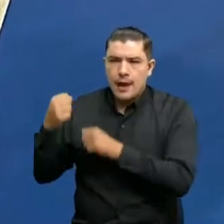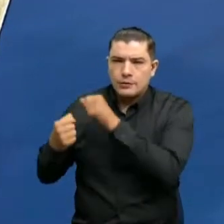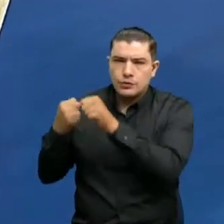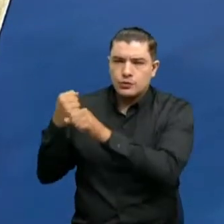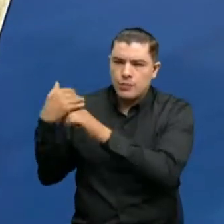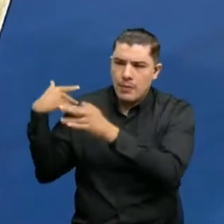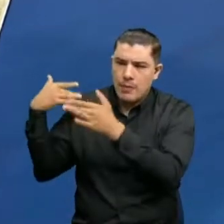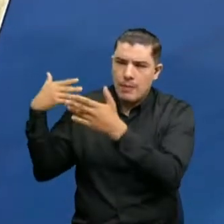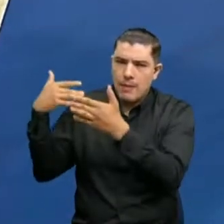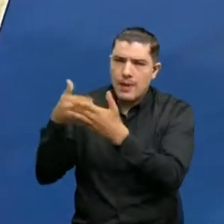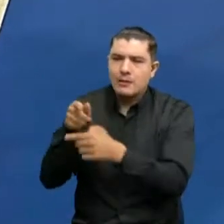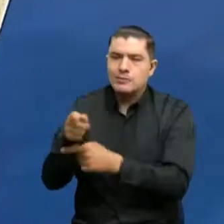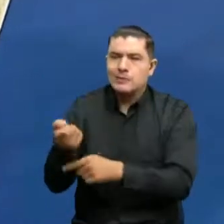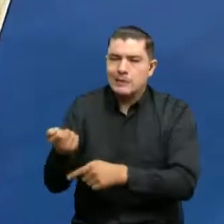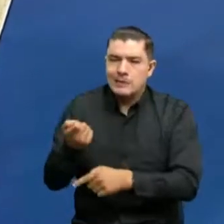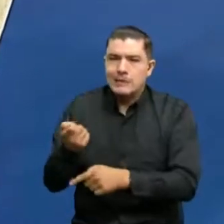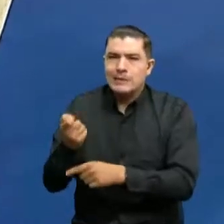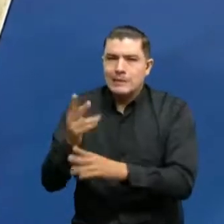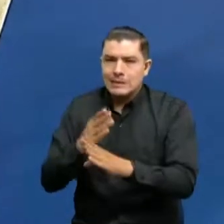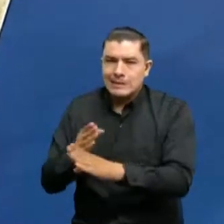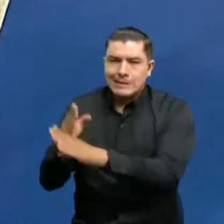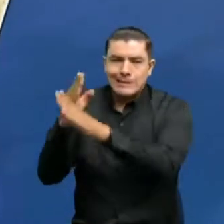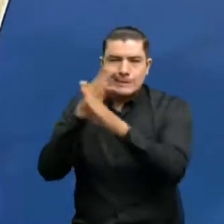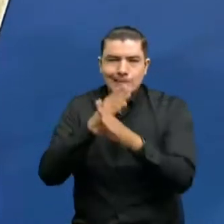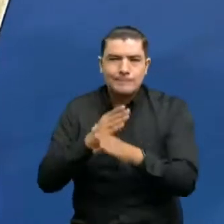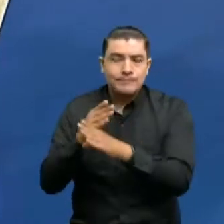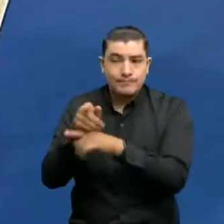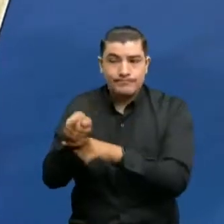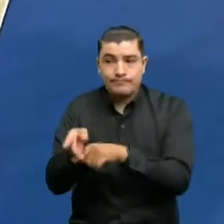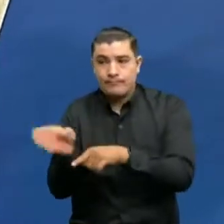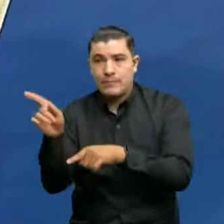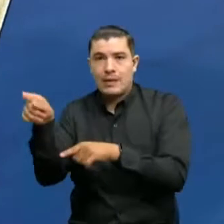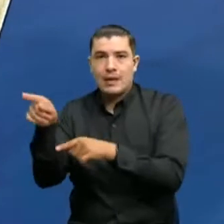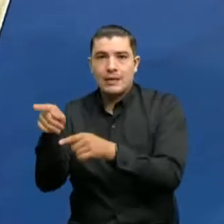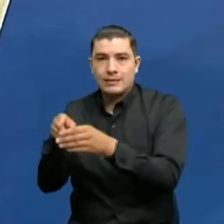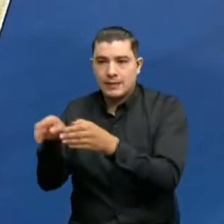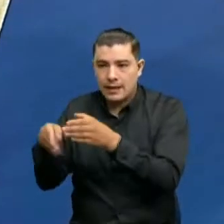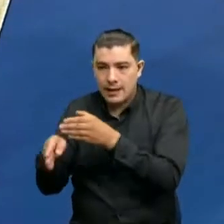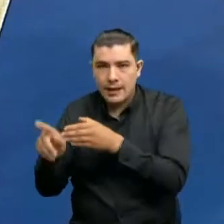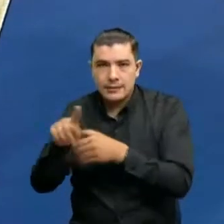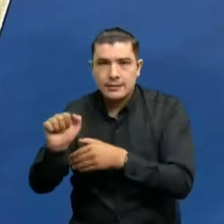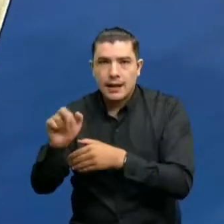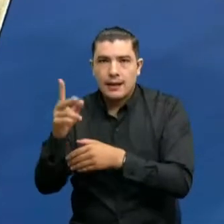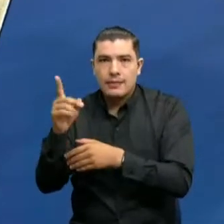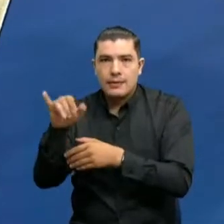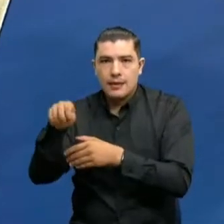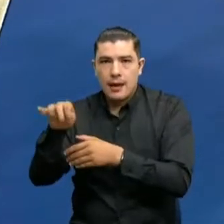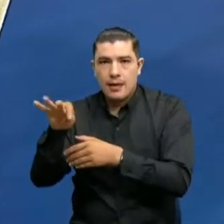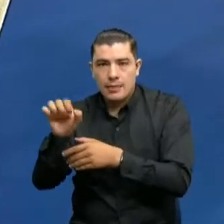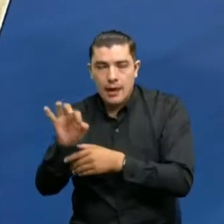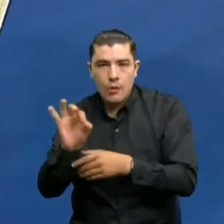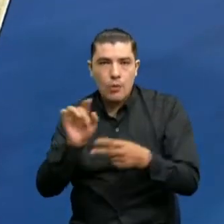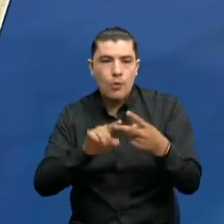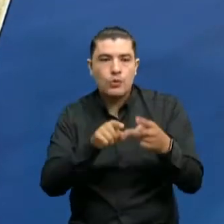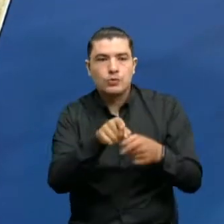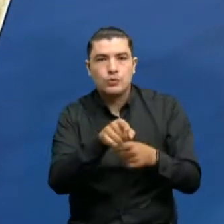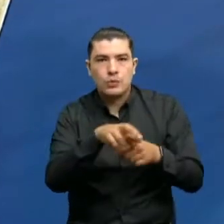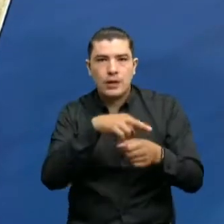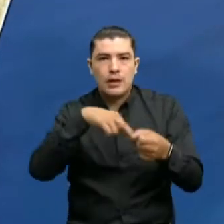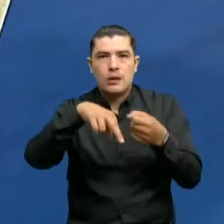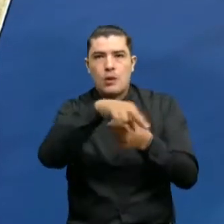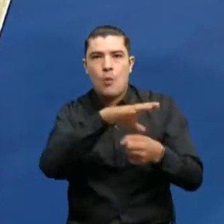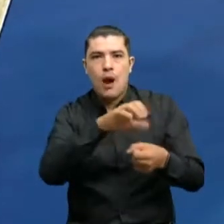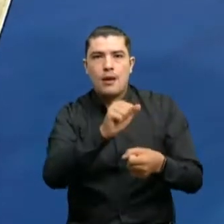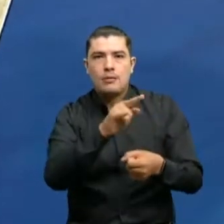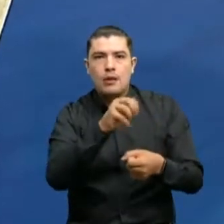allí también tienen la incidencia hacia sardinata hacia otros pueblos como la región del catatumbo en el municipio de tibú la